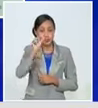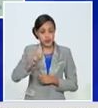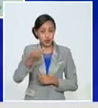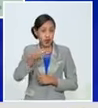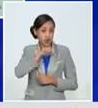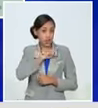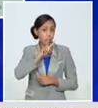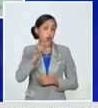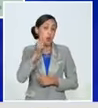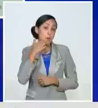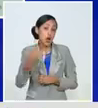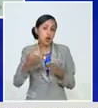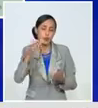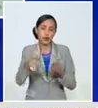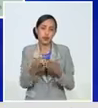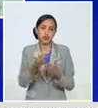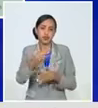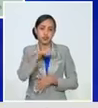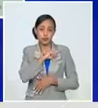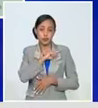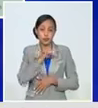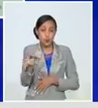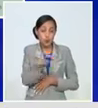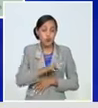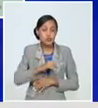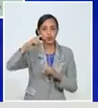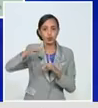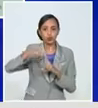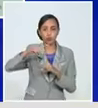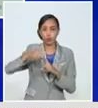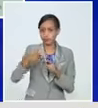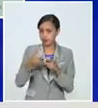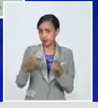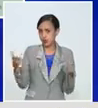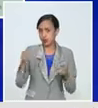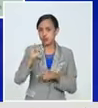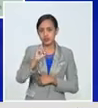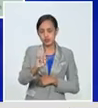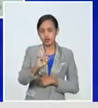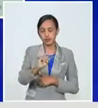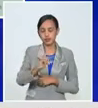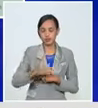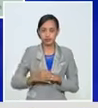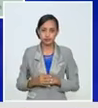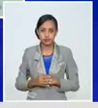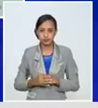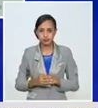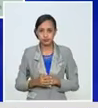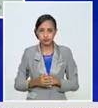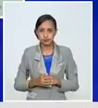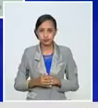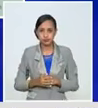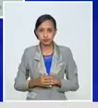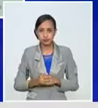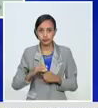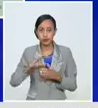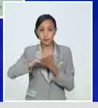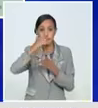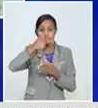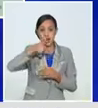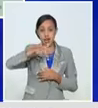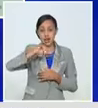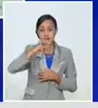anterior. Del municipio de Las Tunas, el mayor número, 6. y de Ajibacoa 5.